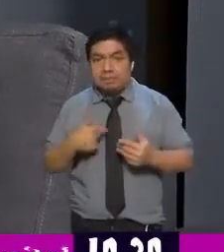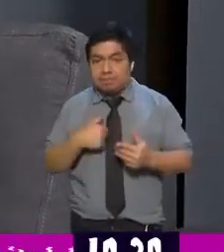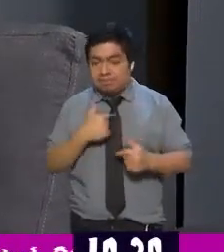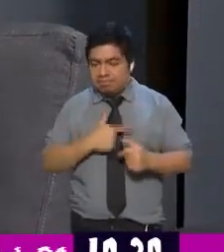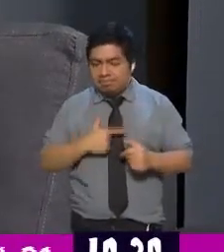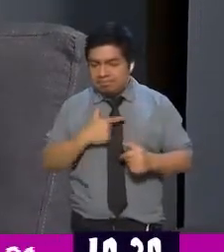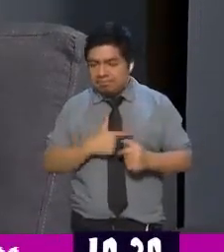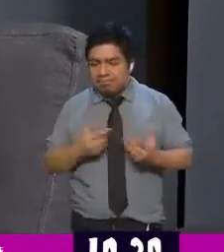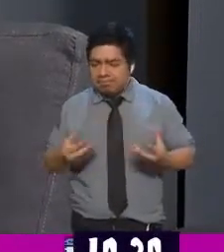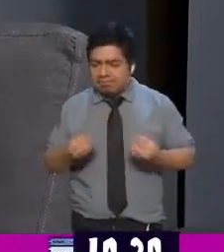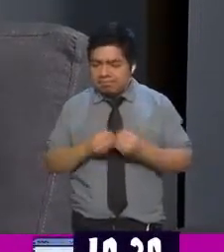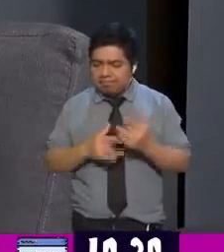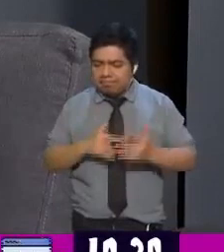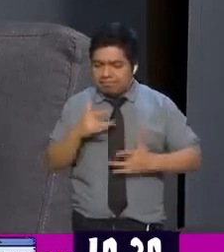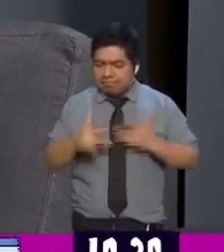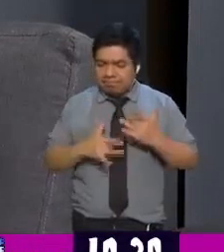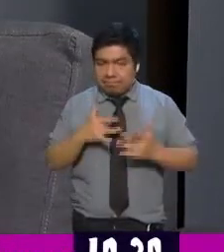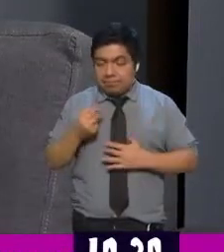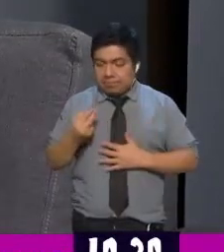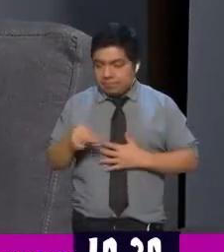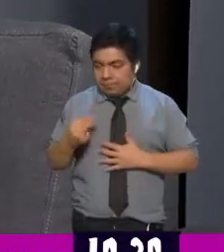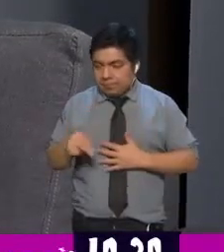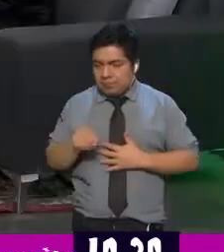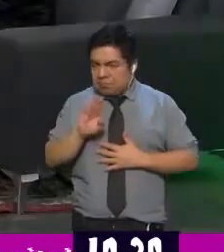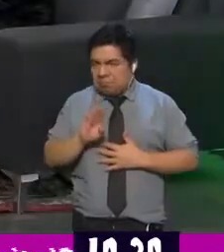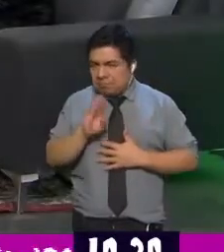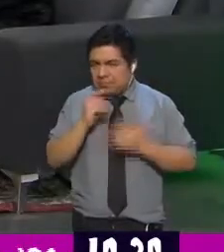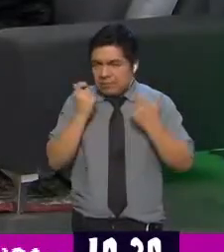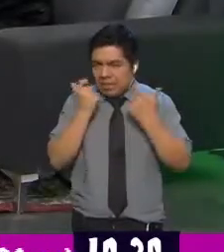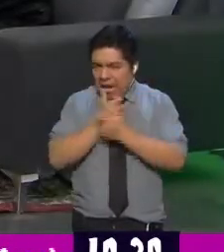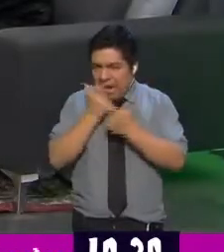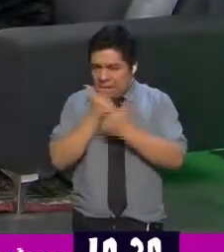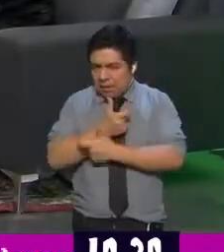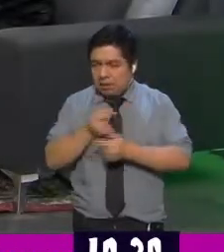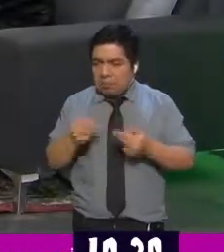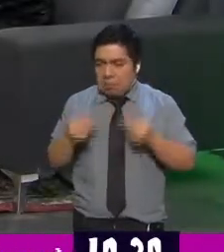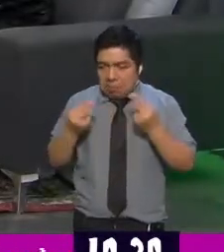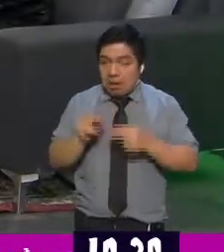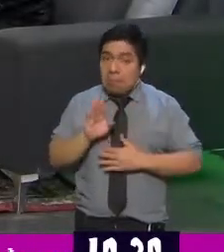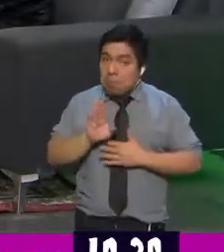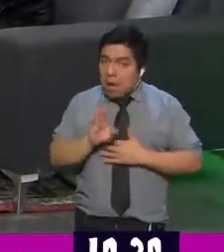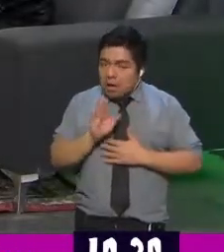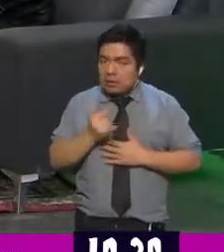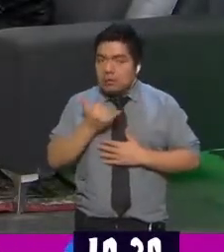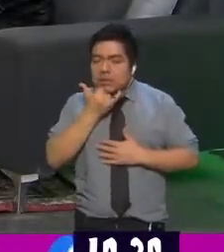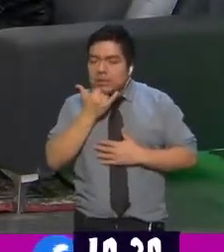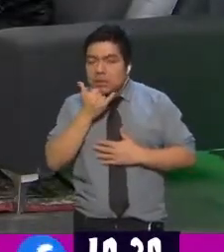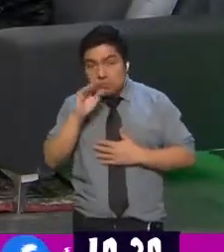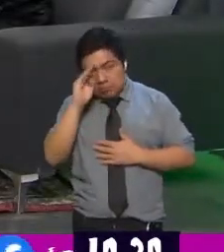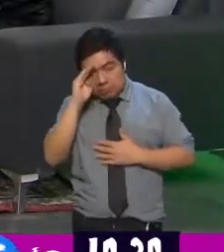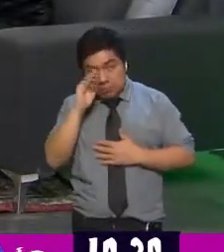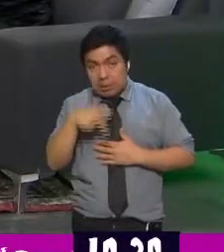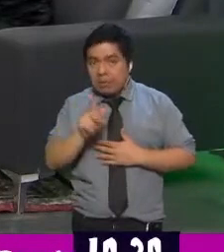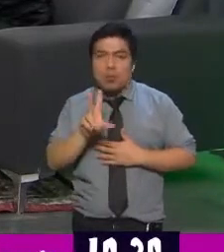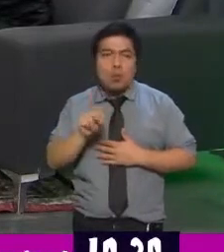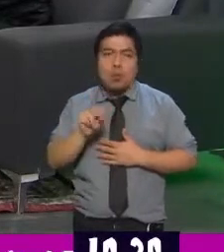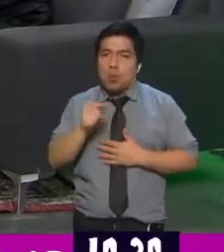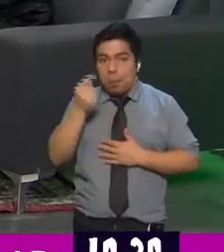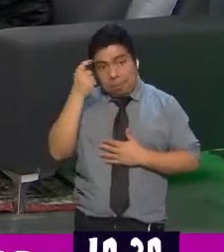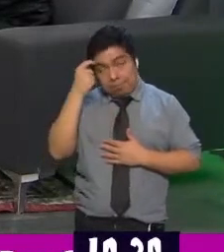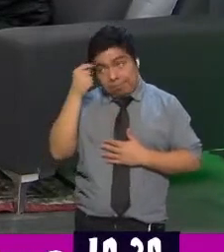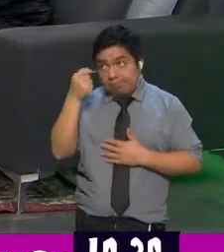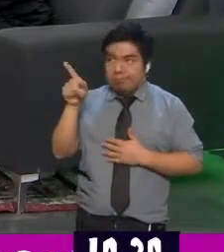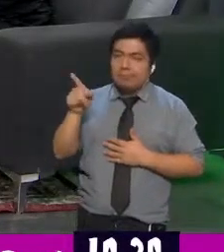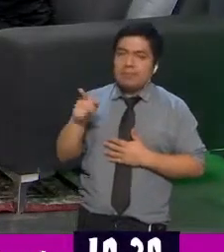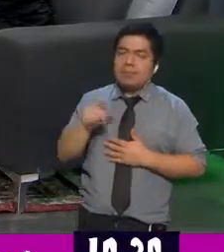podemos empatizar muy fácilmente. El nombre suena como a comedia, ¿no? Como para sí, comedia. Sí, yo pensé eso, perdón, pero sí. No. Sí, no, es